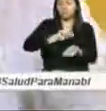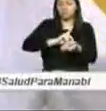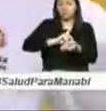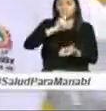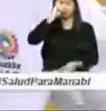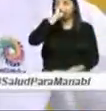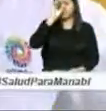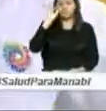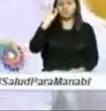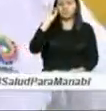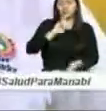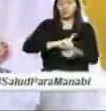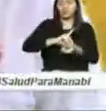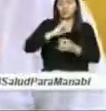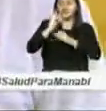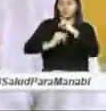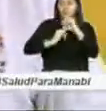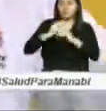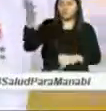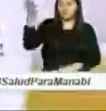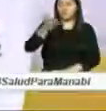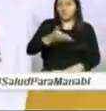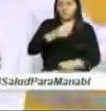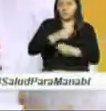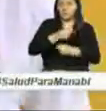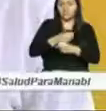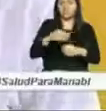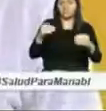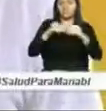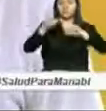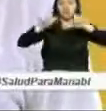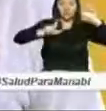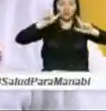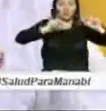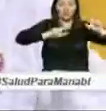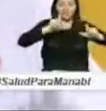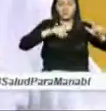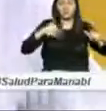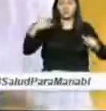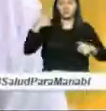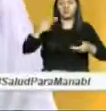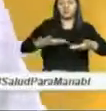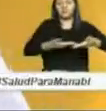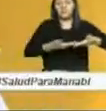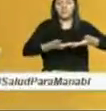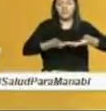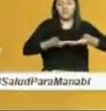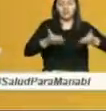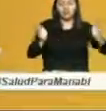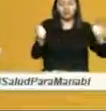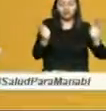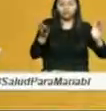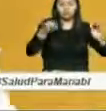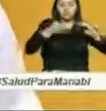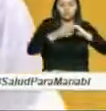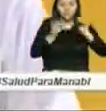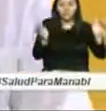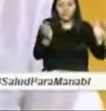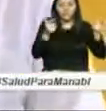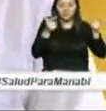calidad. Aquí tenemos médicos extranjeros especializados. Aquí tenemos rayos X. Aquí tenemos termocunas. Aquí tenemos